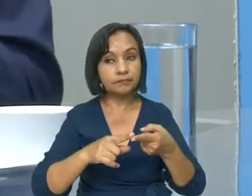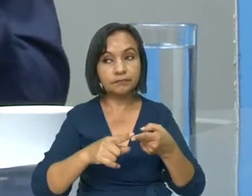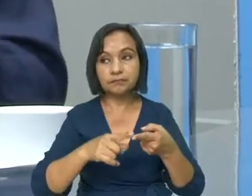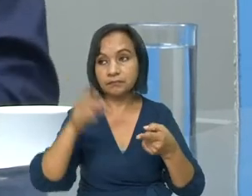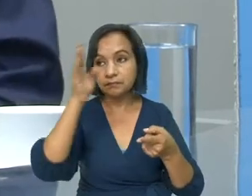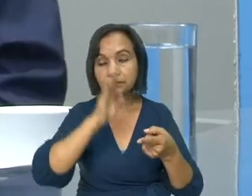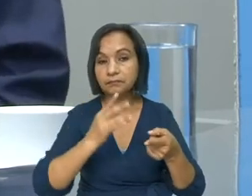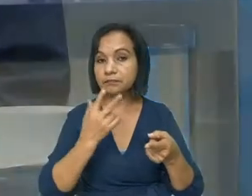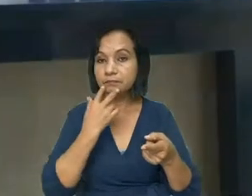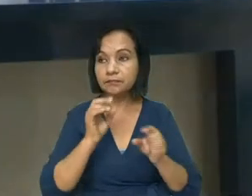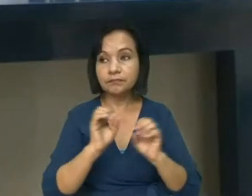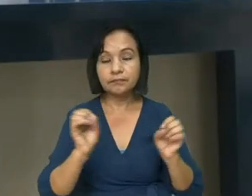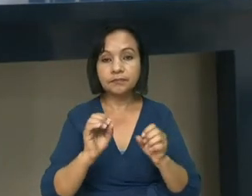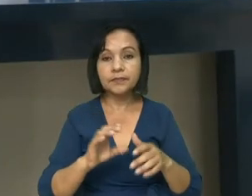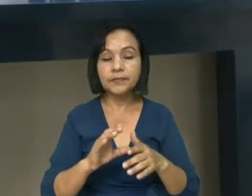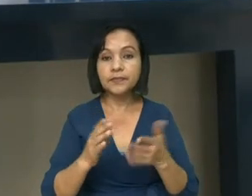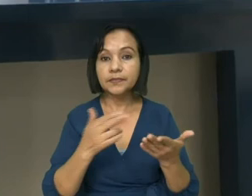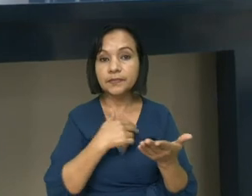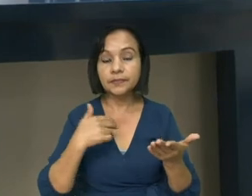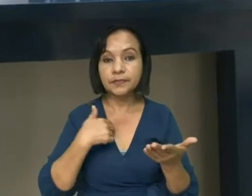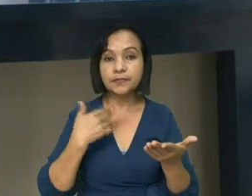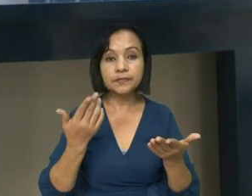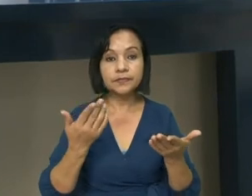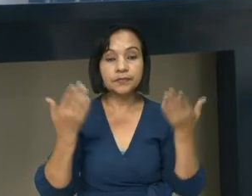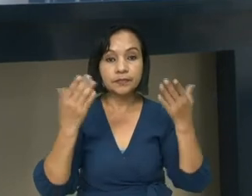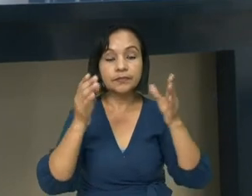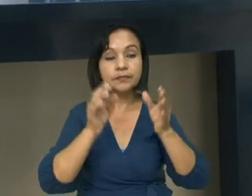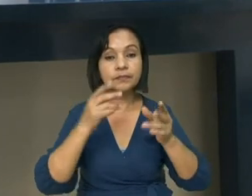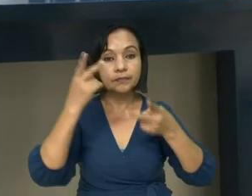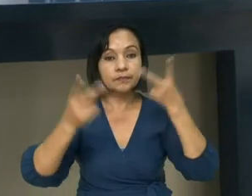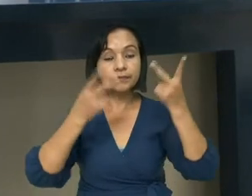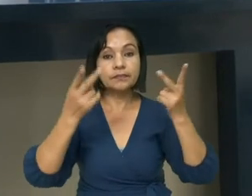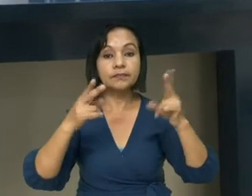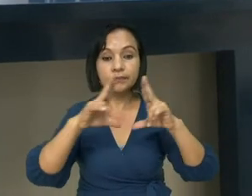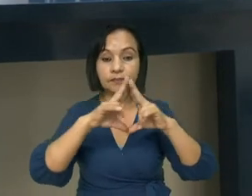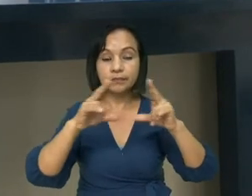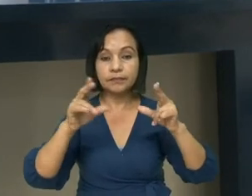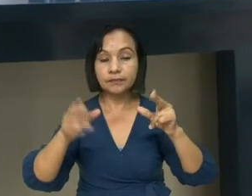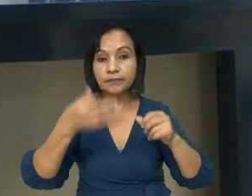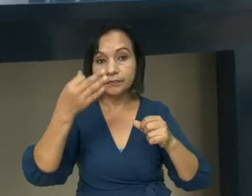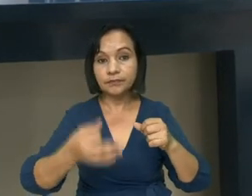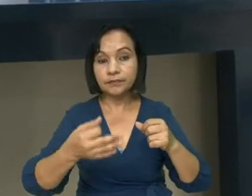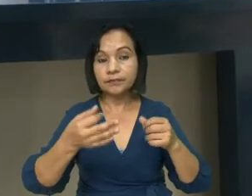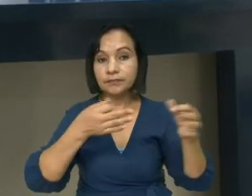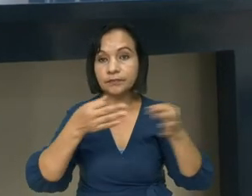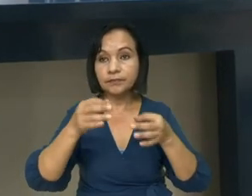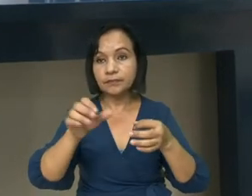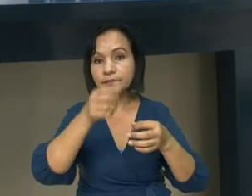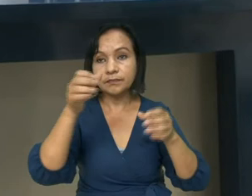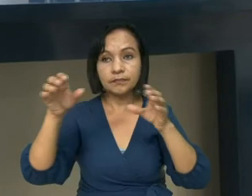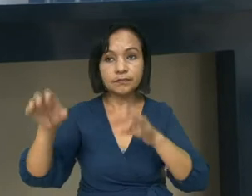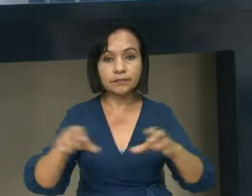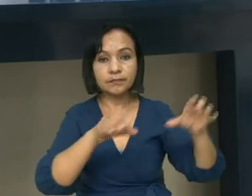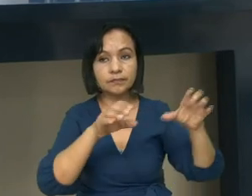tampoco. Totalmente. Claro que sí. Sin duda alguna, uno de los puntos más visitados en la capital y además muy seguro. Contanos, ¿qué otras actividades